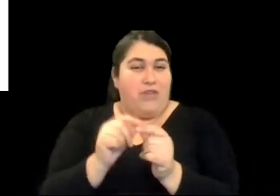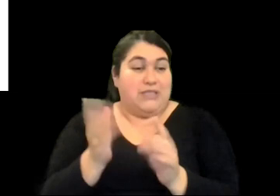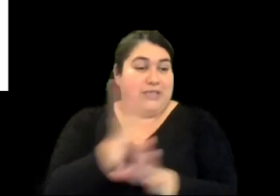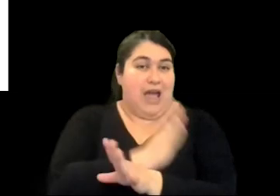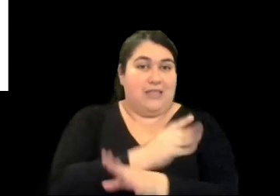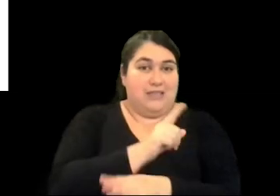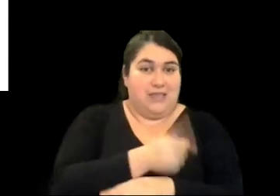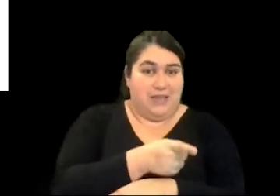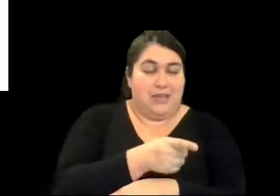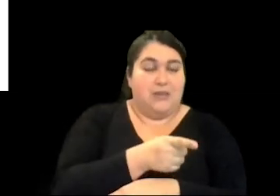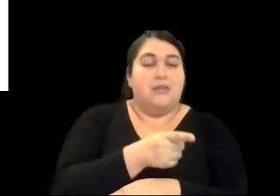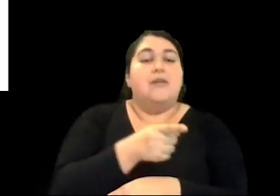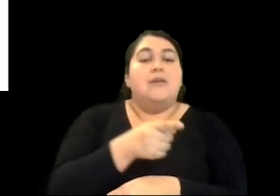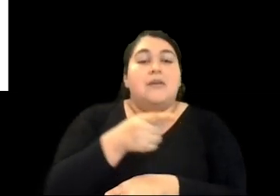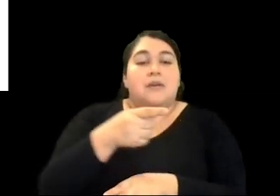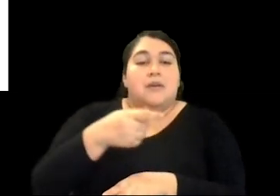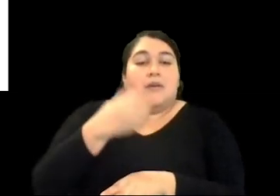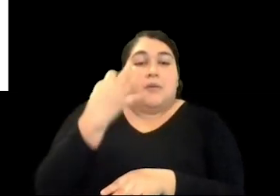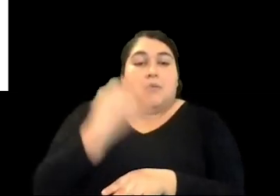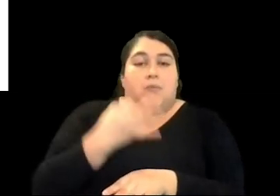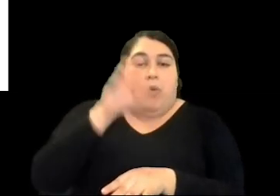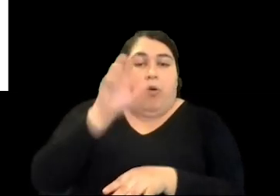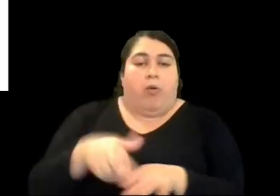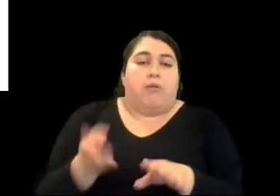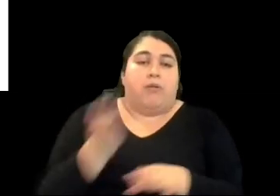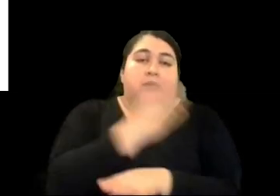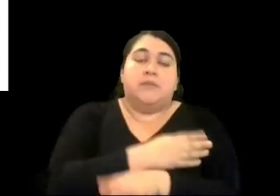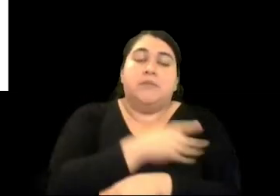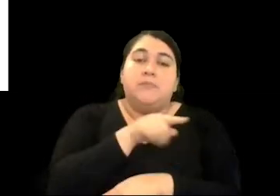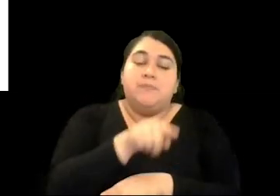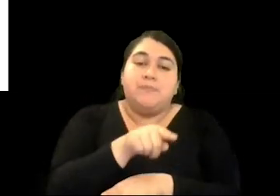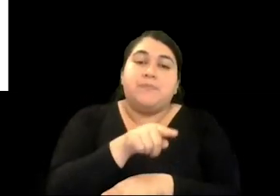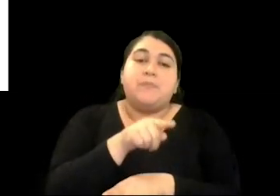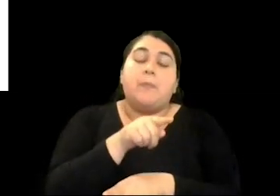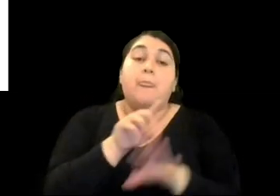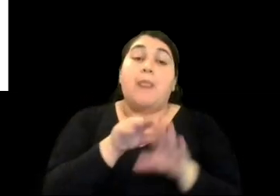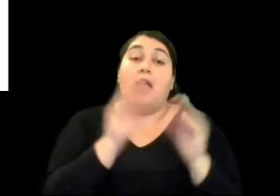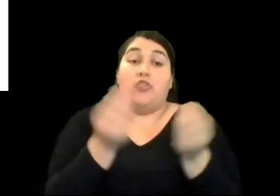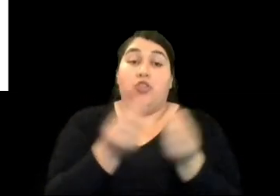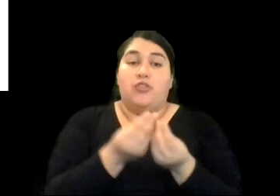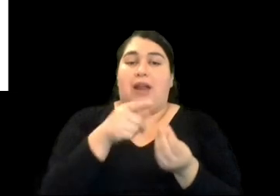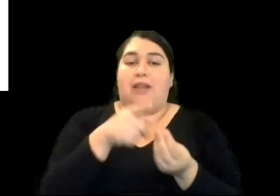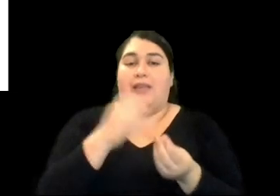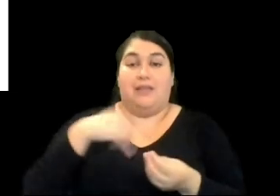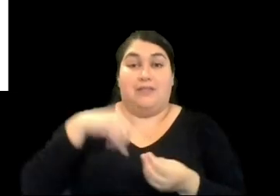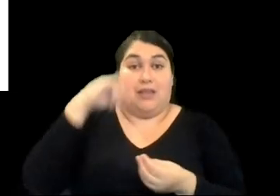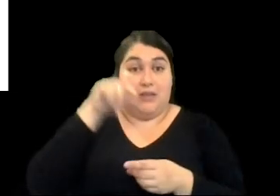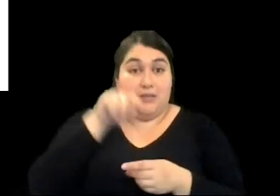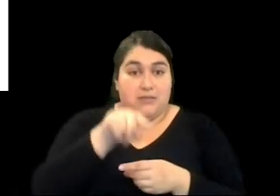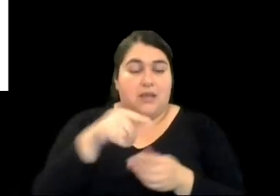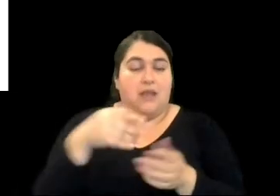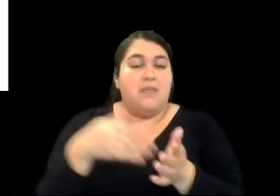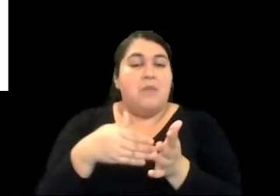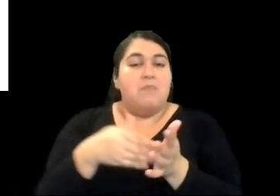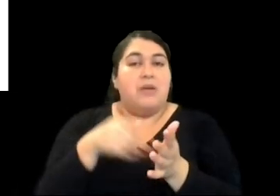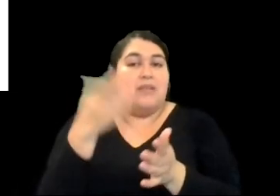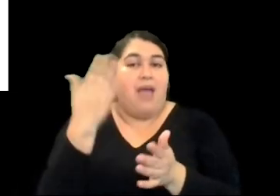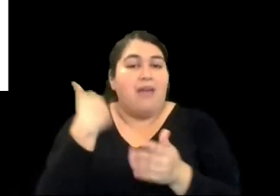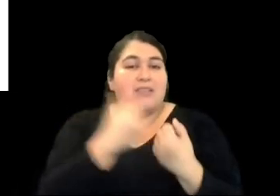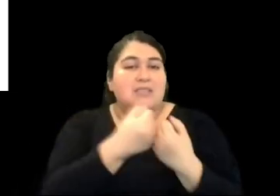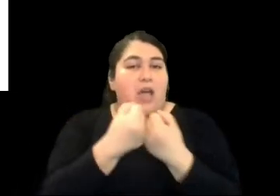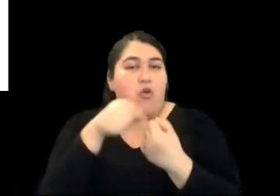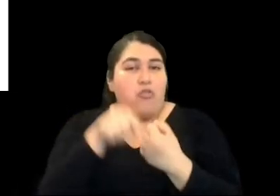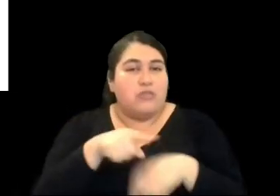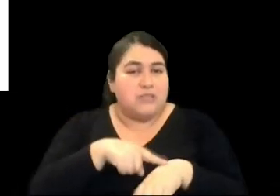la consolidación original del plan anterior, sobre el total de los intereses que se consolidó en ese momento,